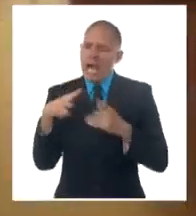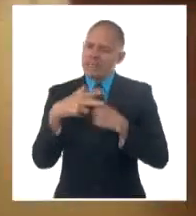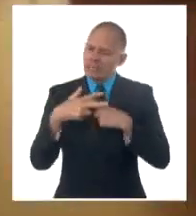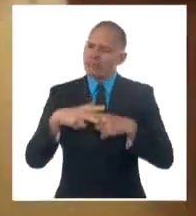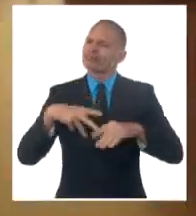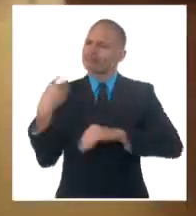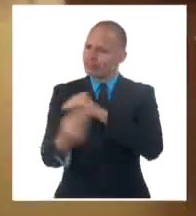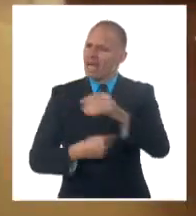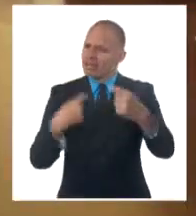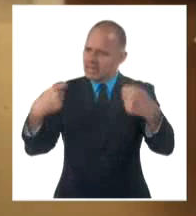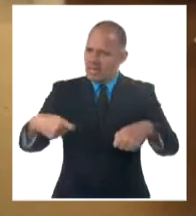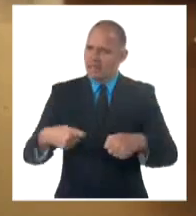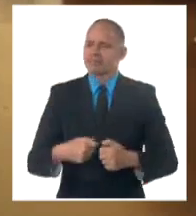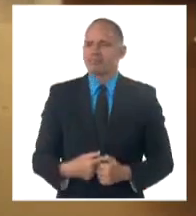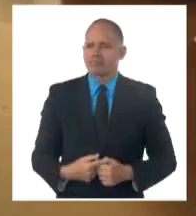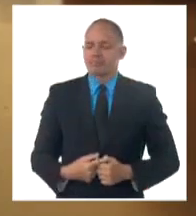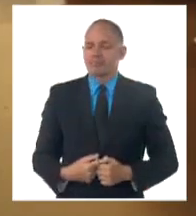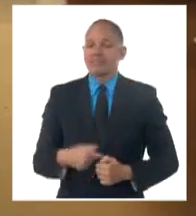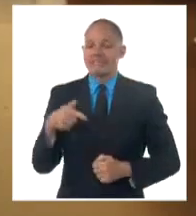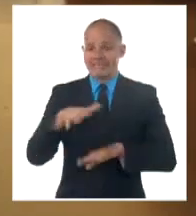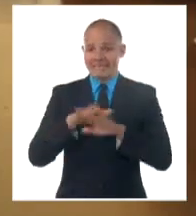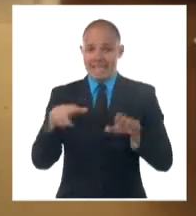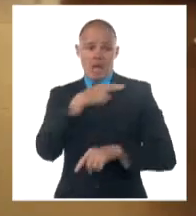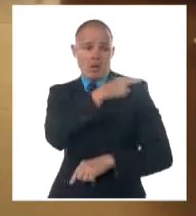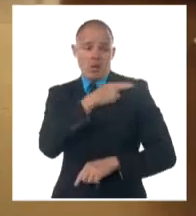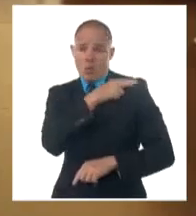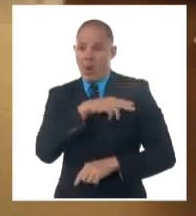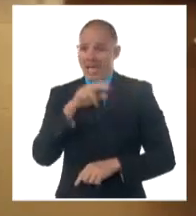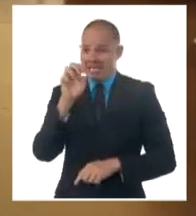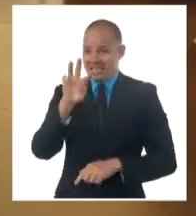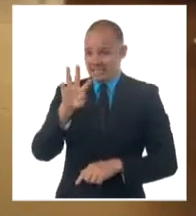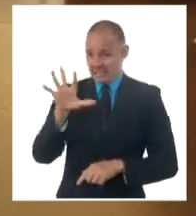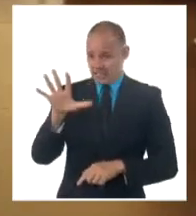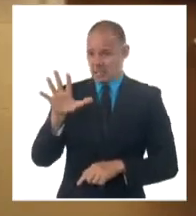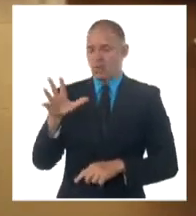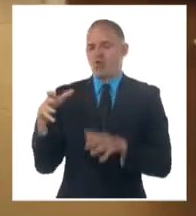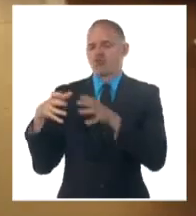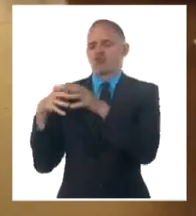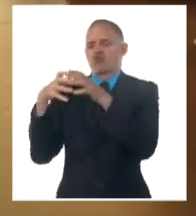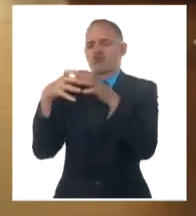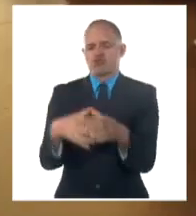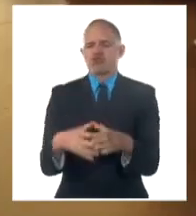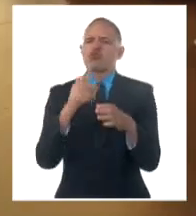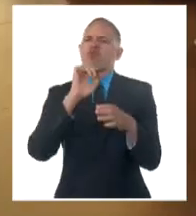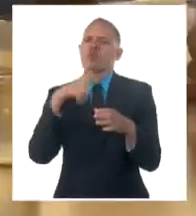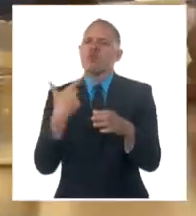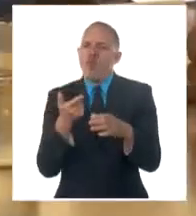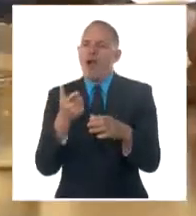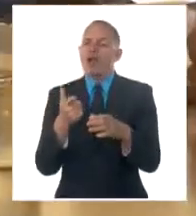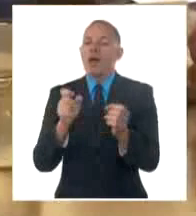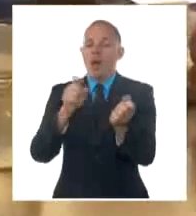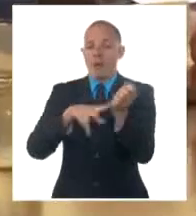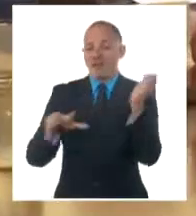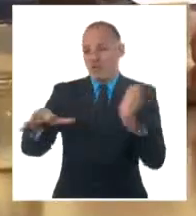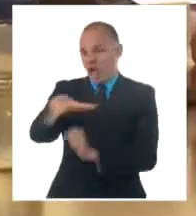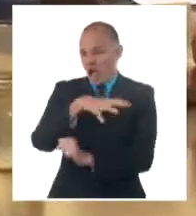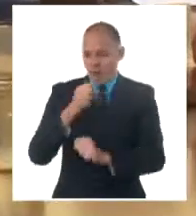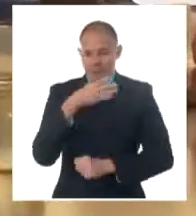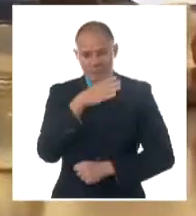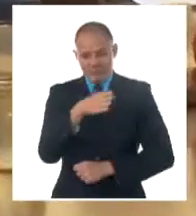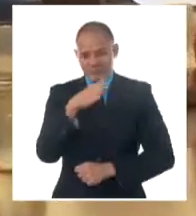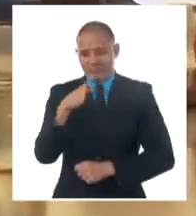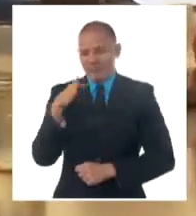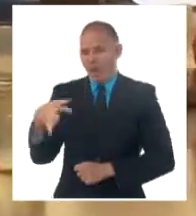Villa Clara estuvo conformada por 35 cuadros del Comité Central que llegaron a los 13 municipios para intercambiar con más de 10.000